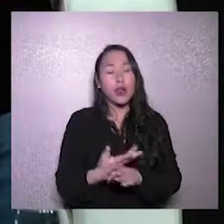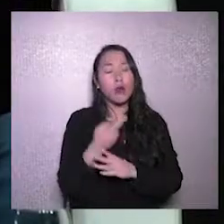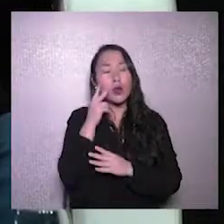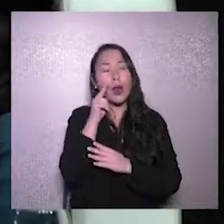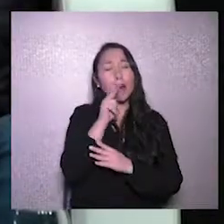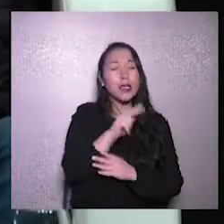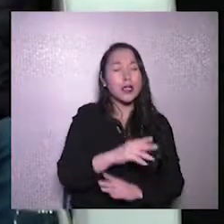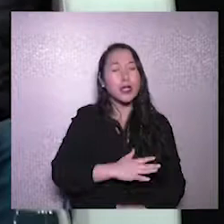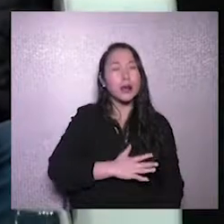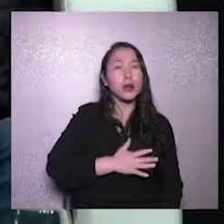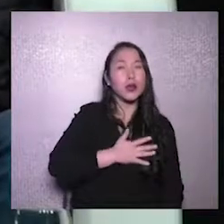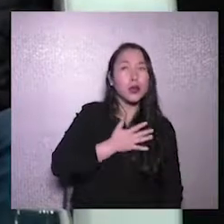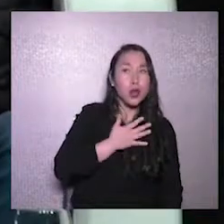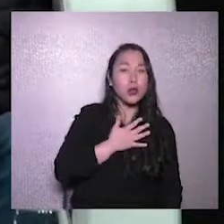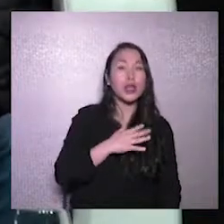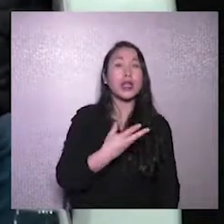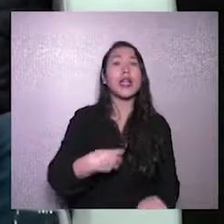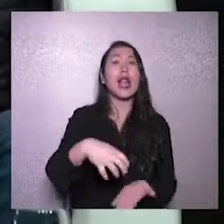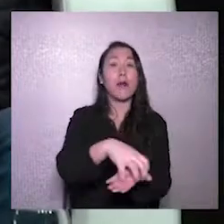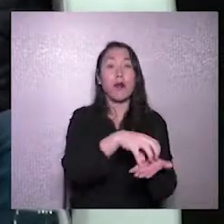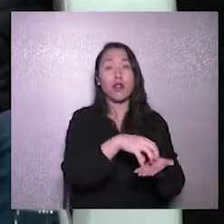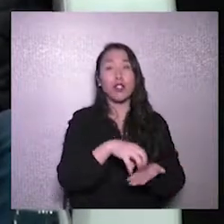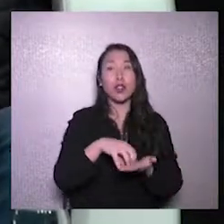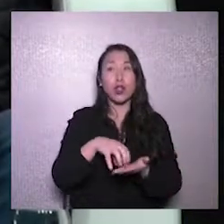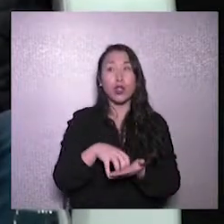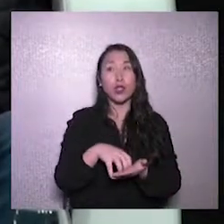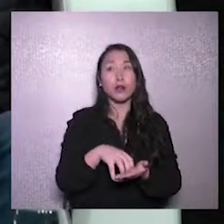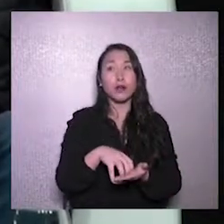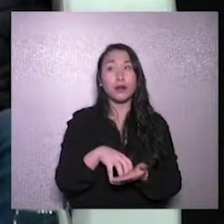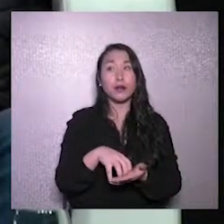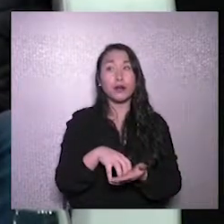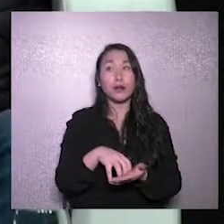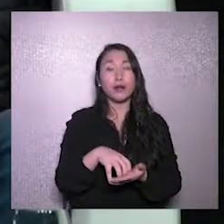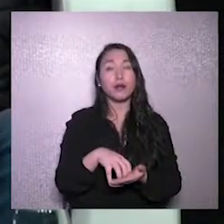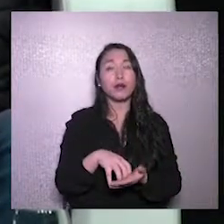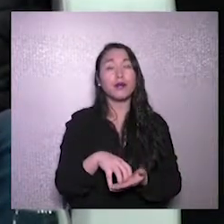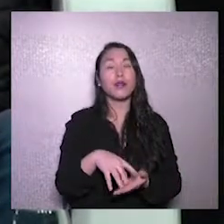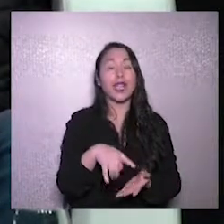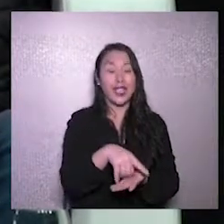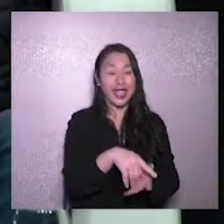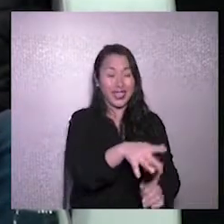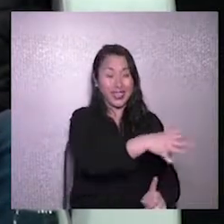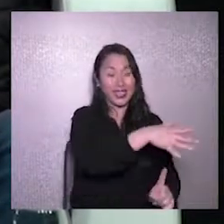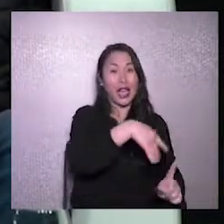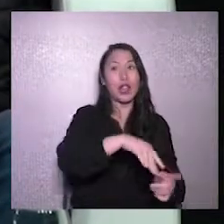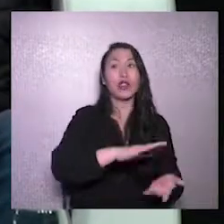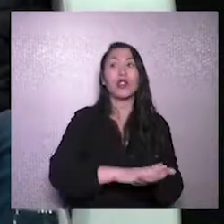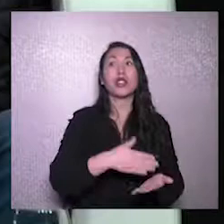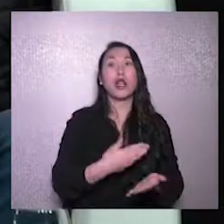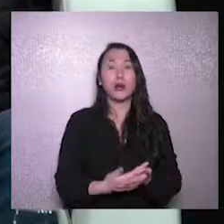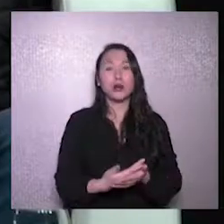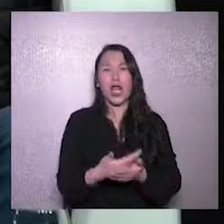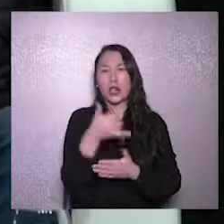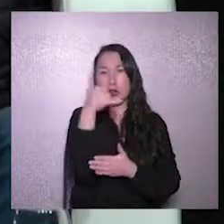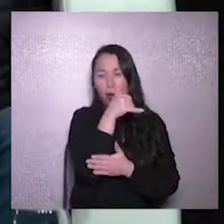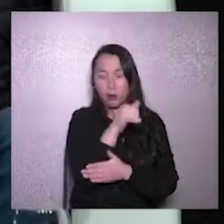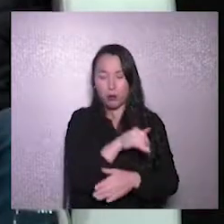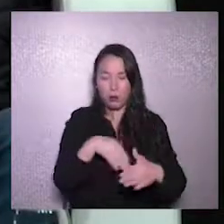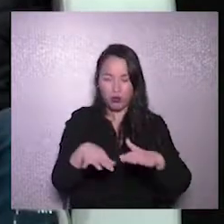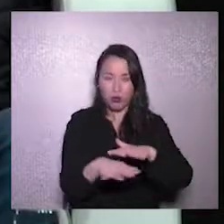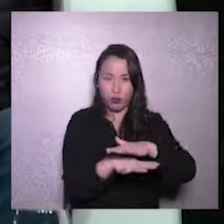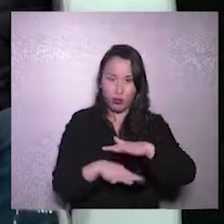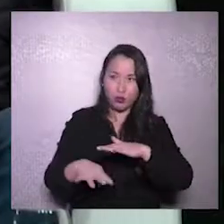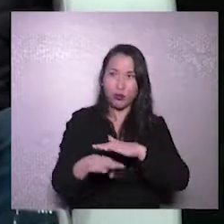percepción de las poblaciones de que el sector salud es corrupto,